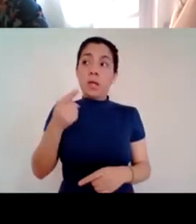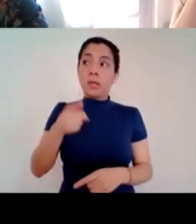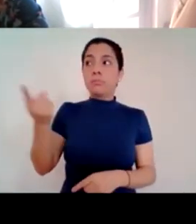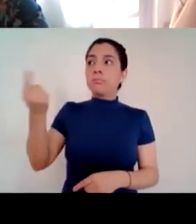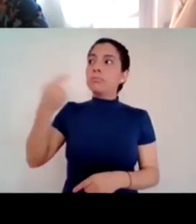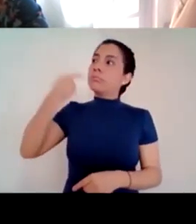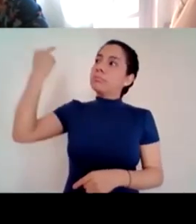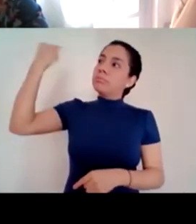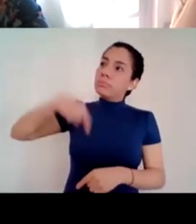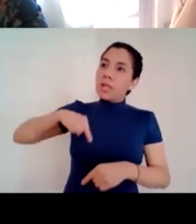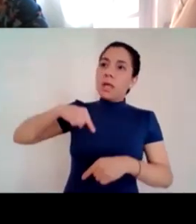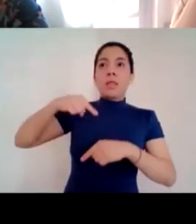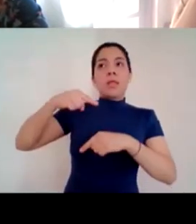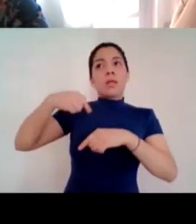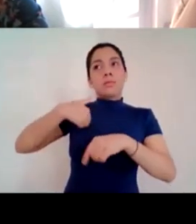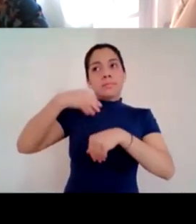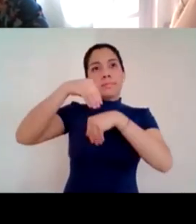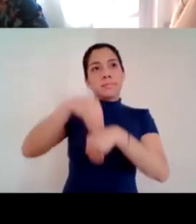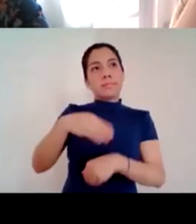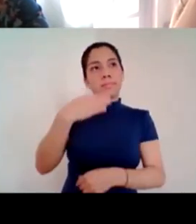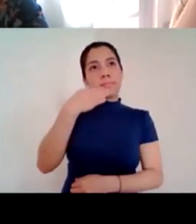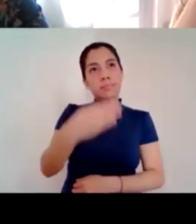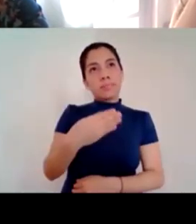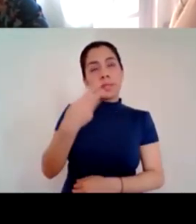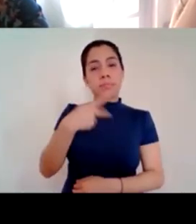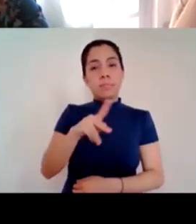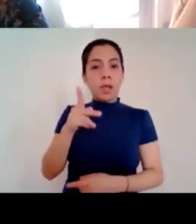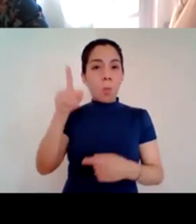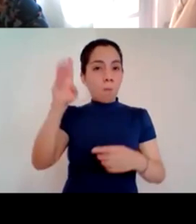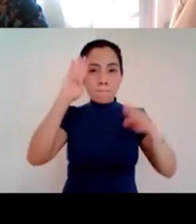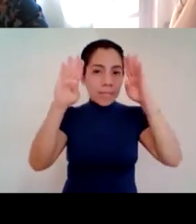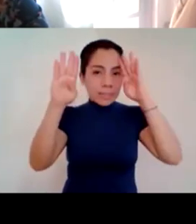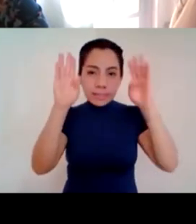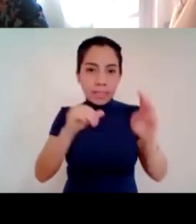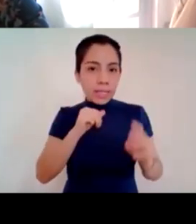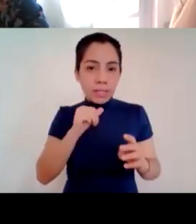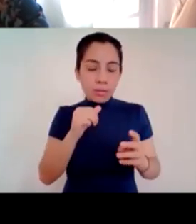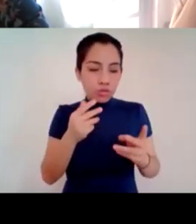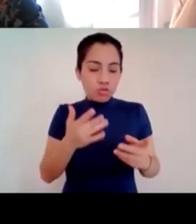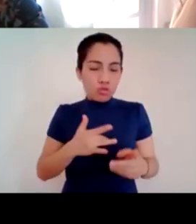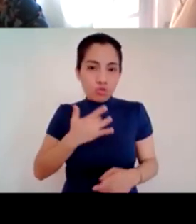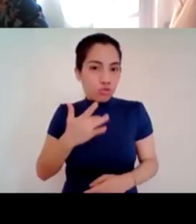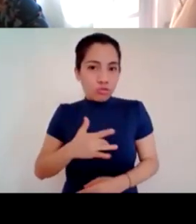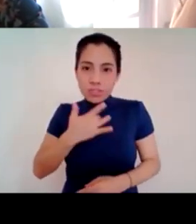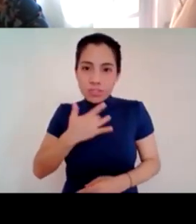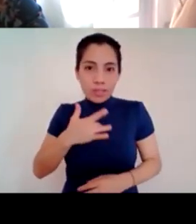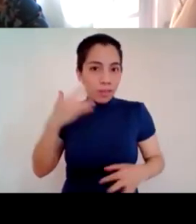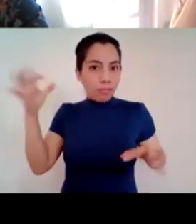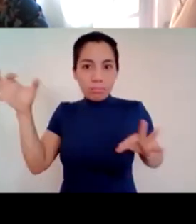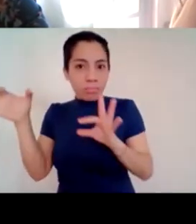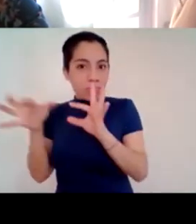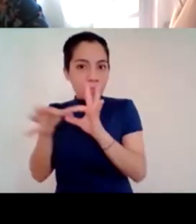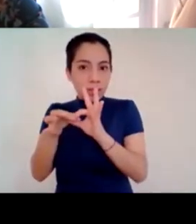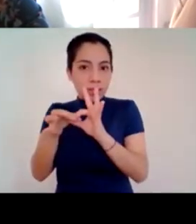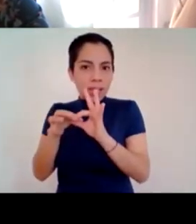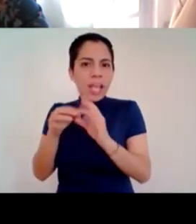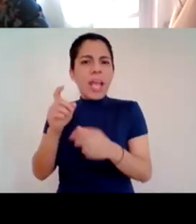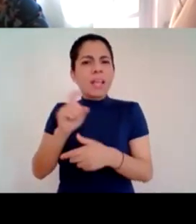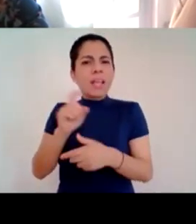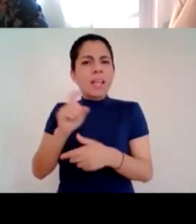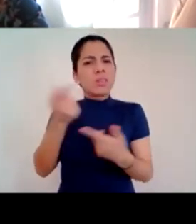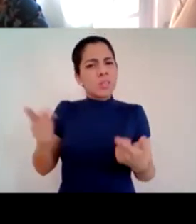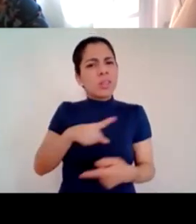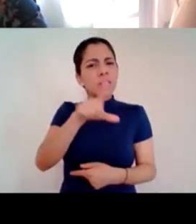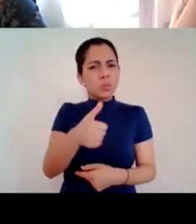adulto sin pensar lo que el adulto les está diciendo sin sentir lo que el adulto les está diciendo que los estamos orillando a situaciones de mucha